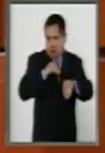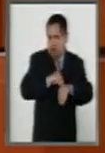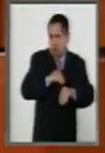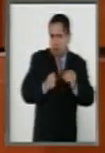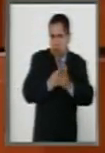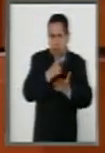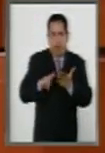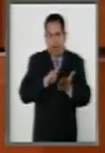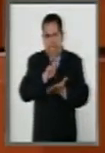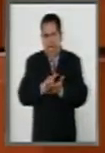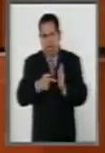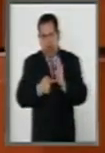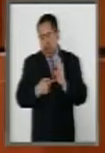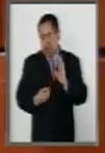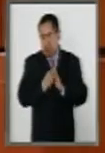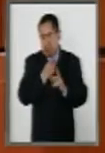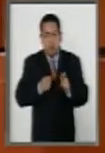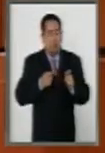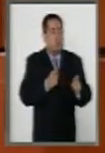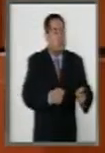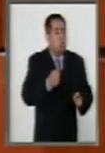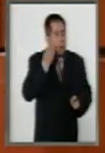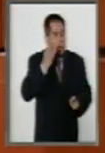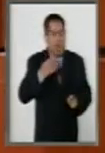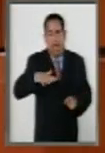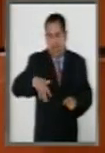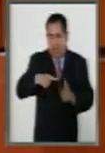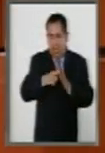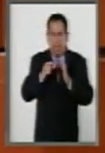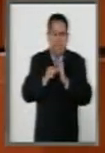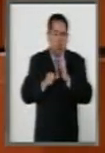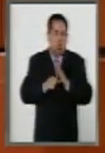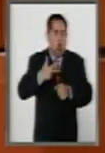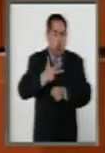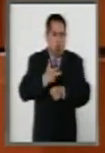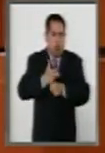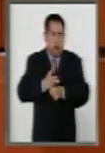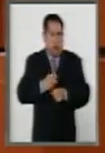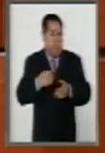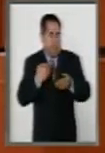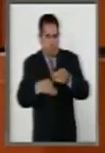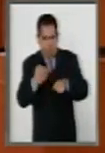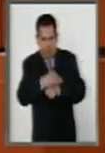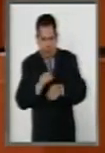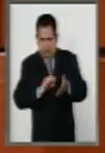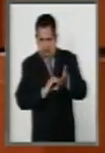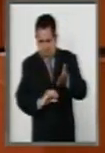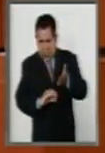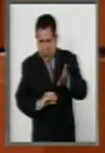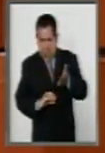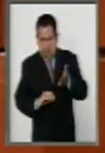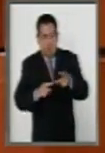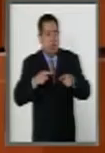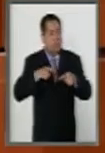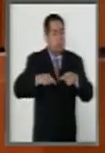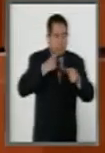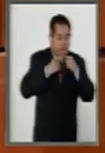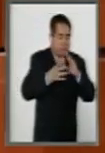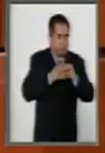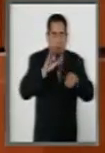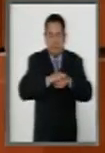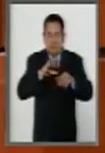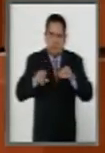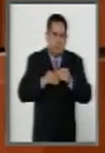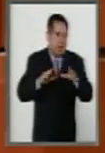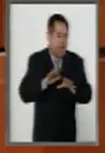dispuesto por la presente ley en términos de lo dispuesto por el artículo octavo transitorio del decreto por el que se reforman y adicionan